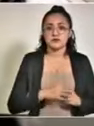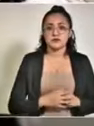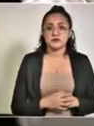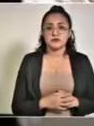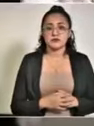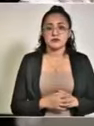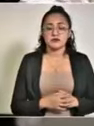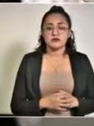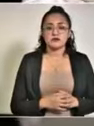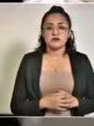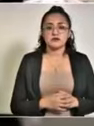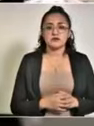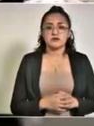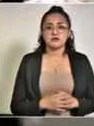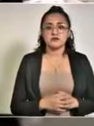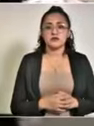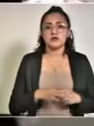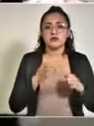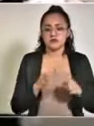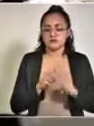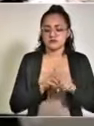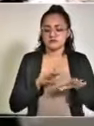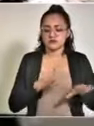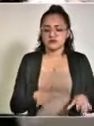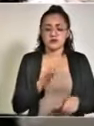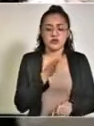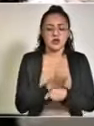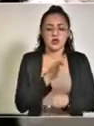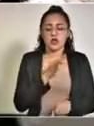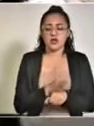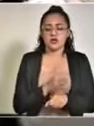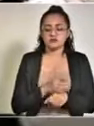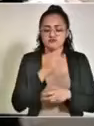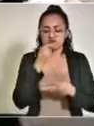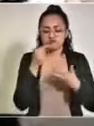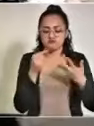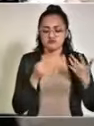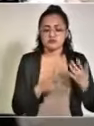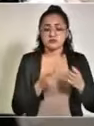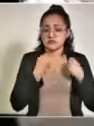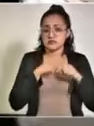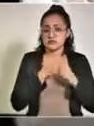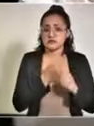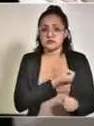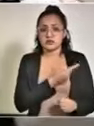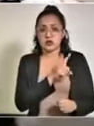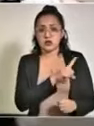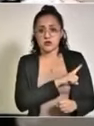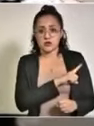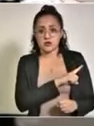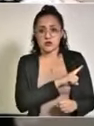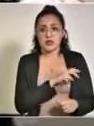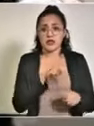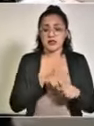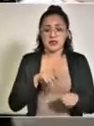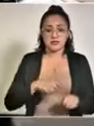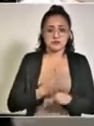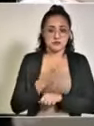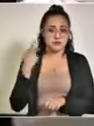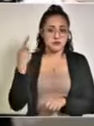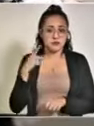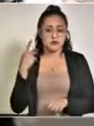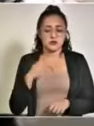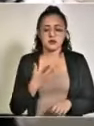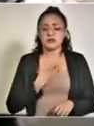ventilatorio. Están distribuidos de la siguiente manera: en la red hospitalaria de los servicios de salud del Estado de Puebla